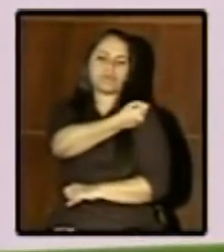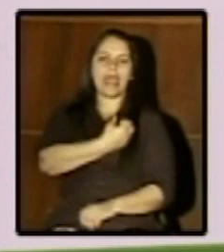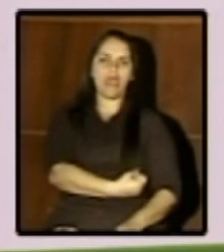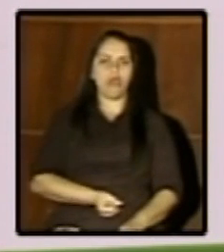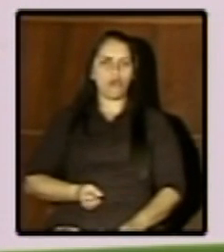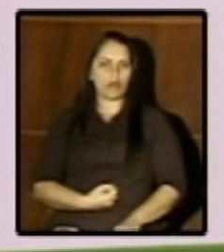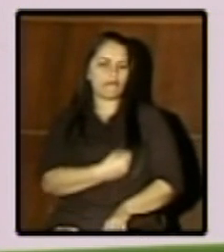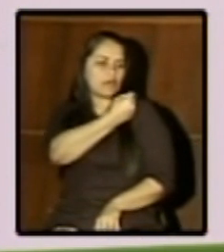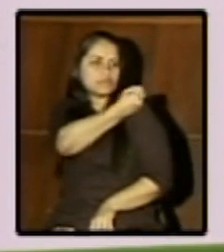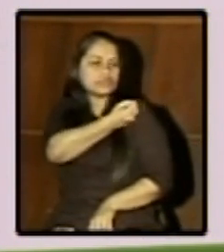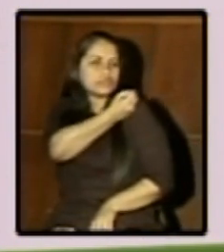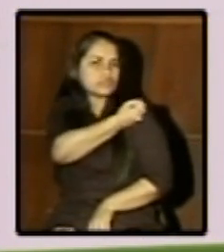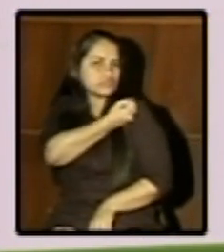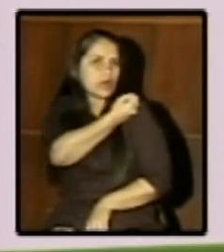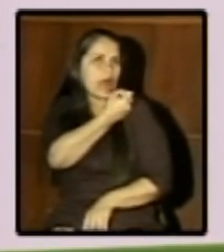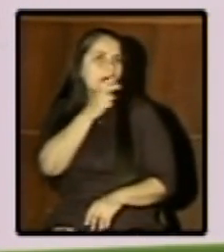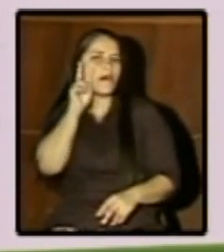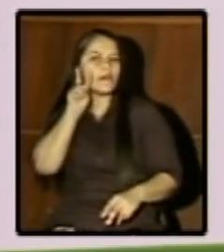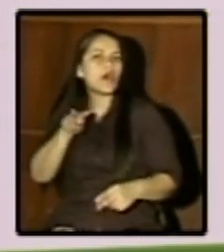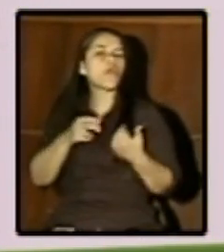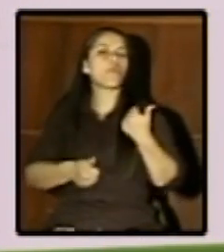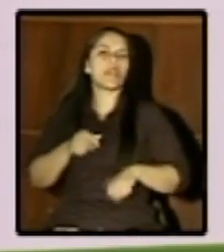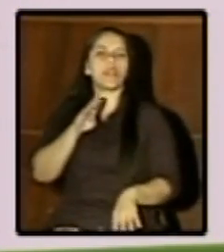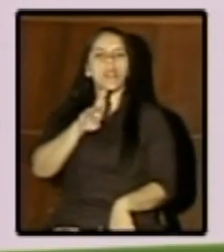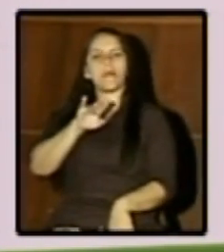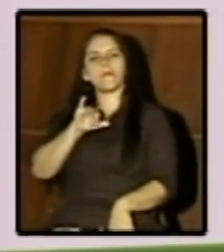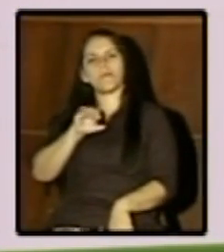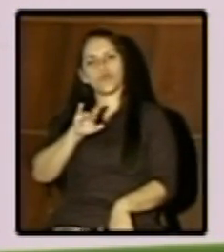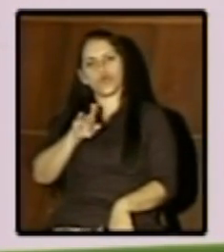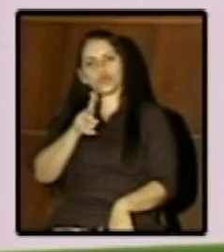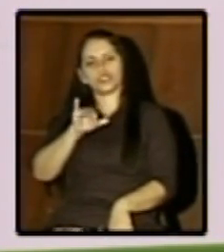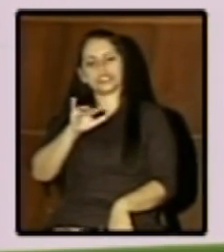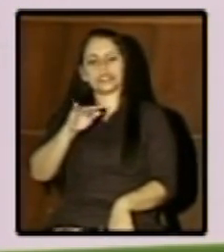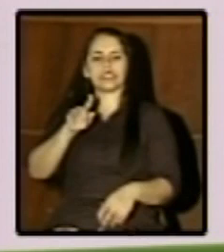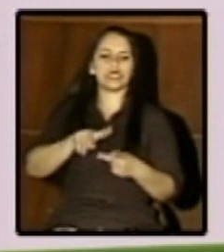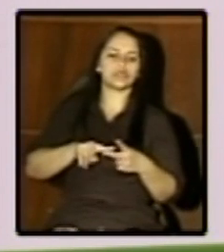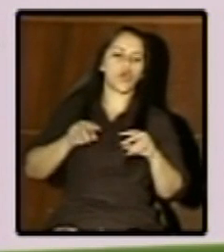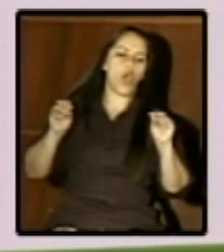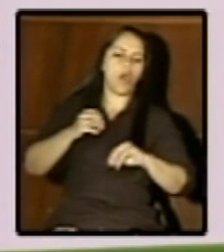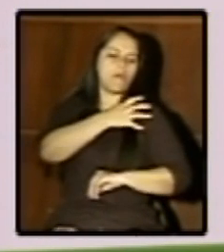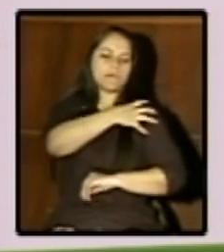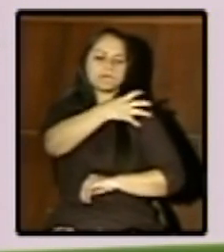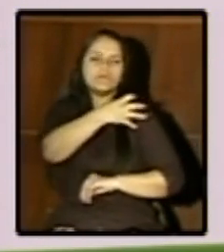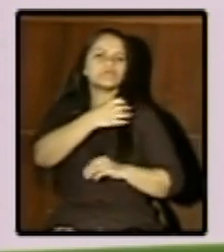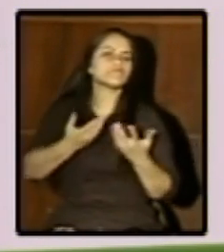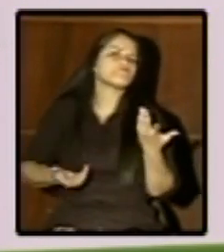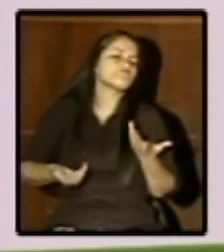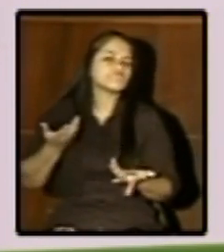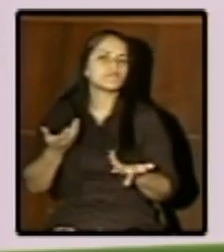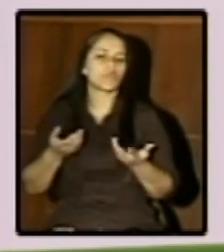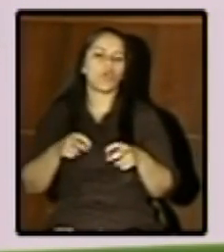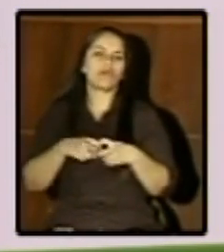está inflamado, en fin, con una ecografía. La ecografía es un examen poco invasivo y muy sencillo que nos muestra si hay